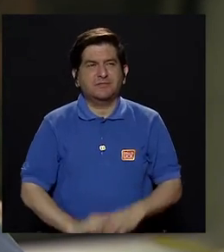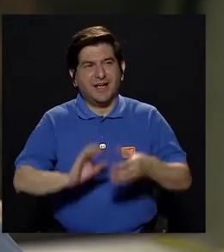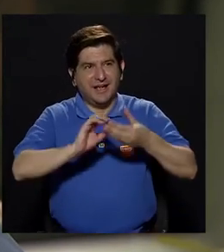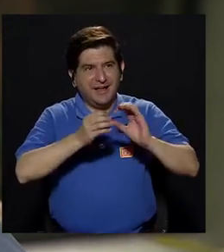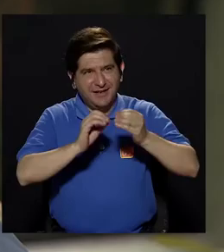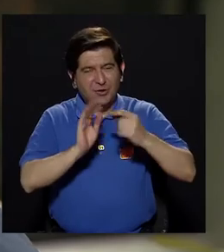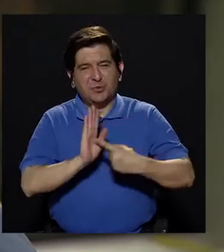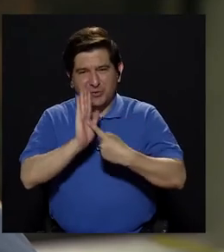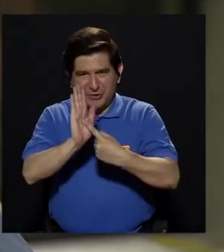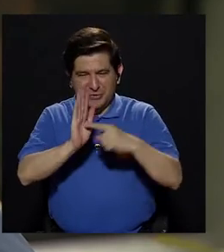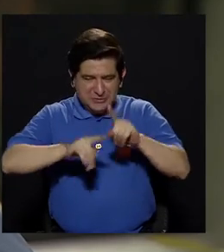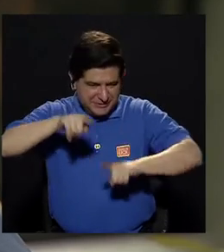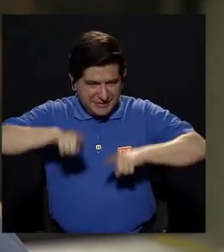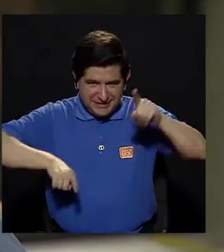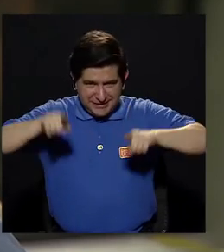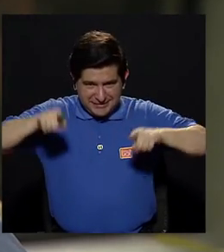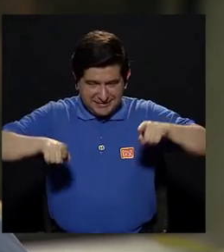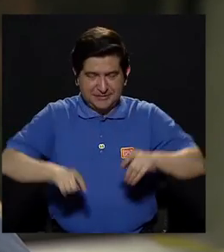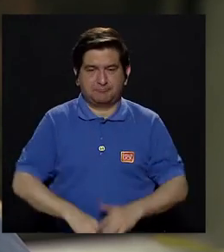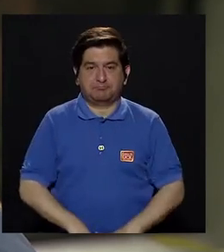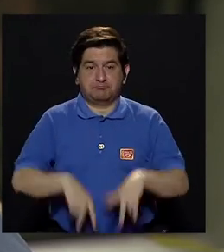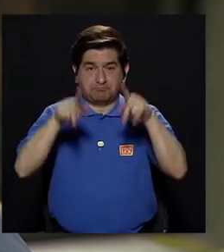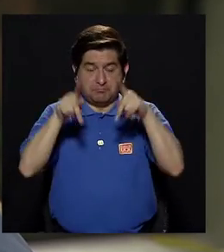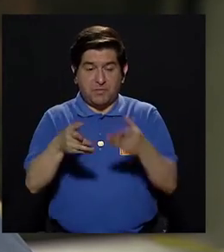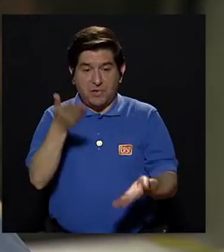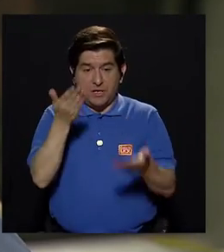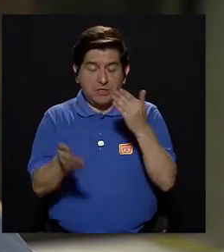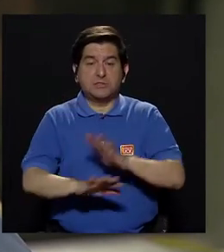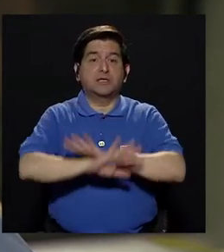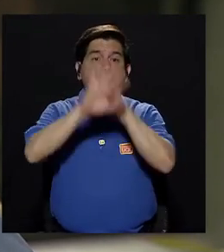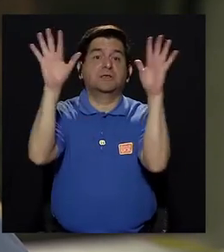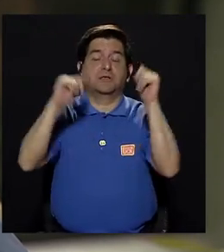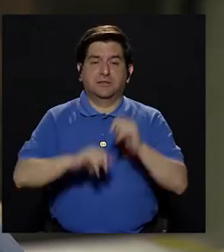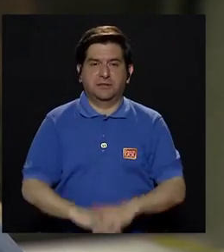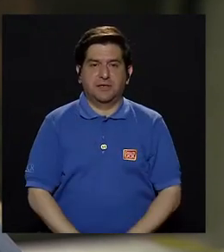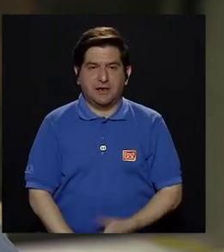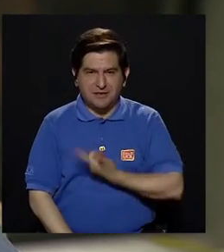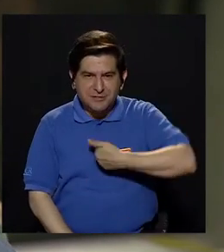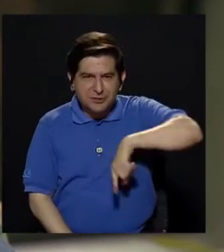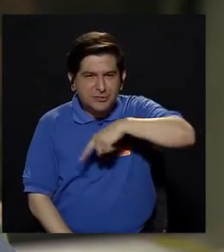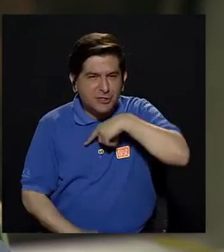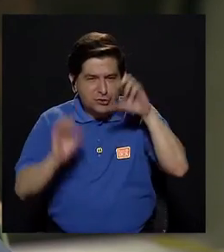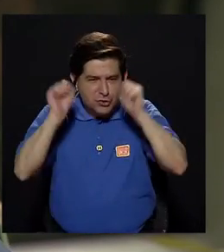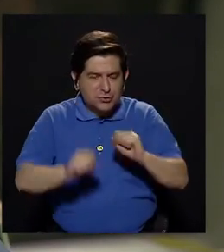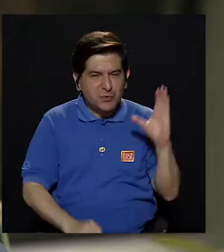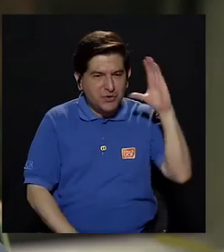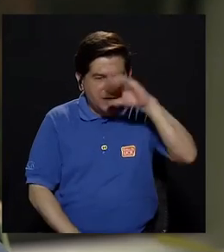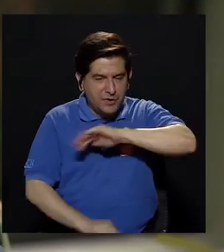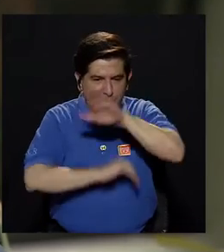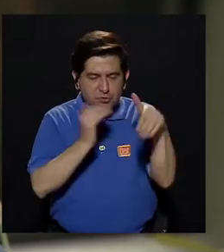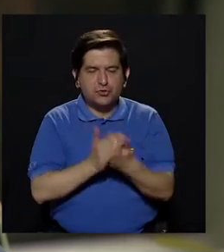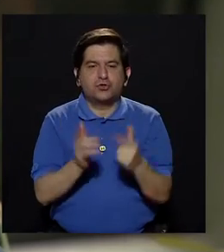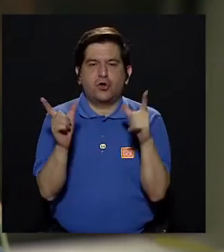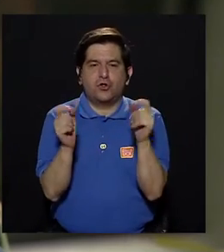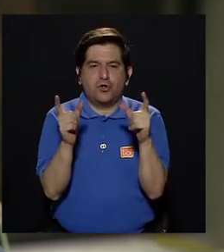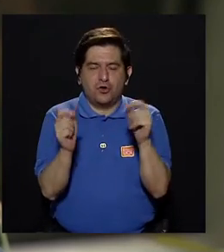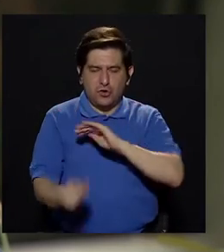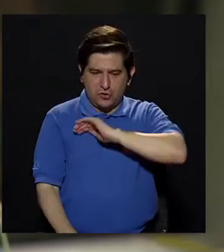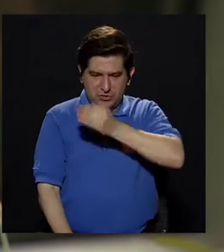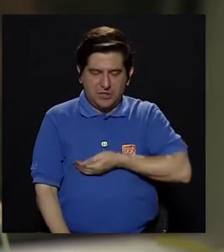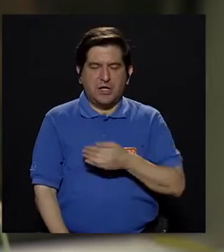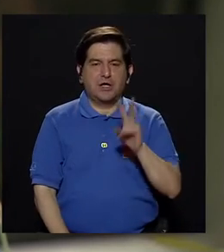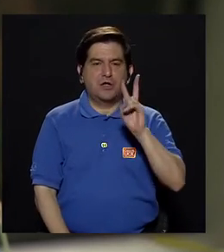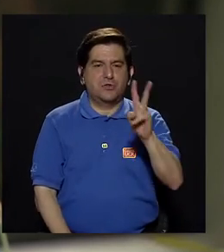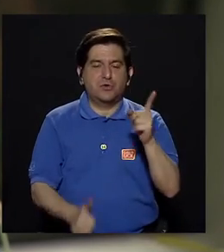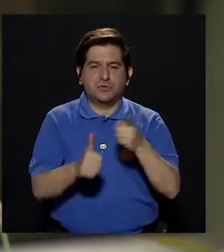poniéndolo en números, o sea, en estadísticas, que correcto, a veces eso la gente como que les queda más claro. Si nosotros lográramos detectar todos los cánceres de mama en